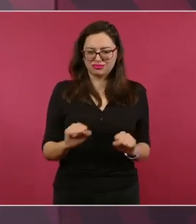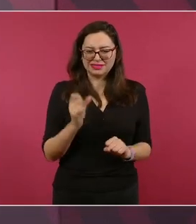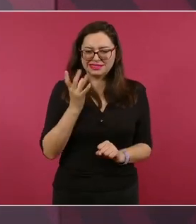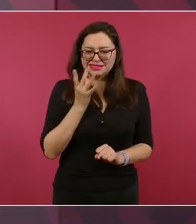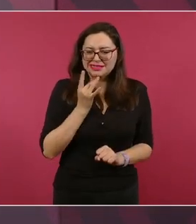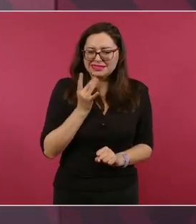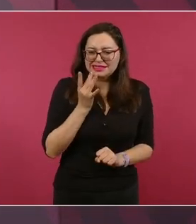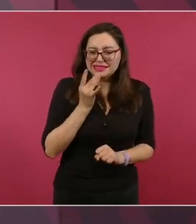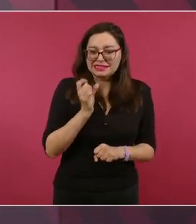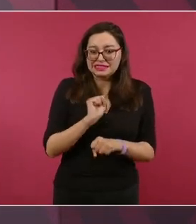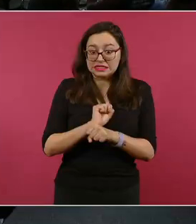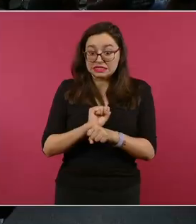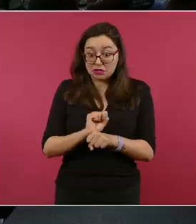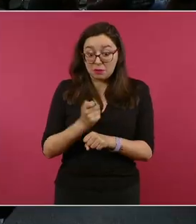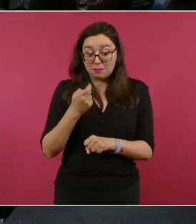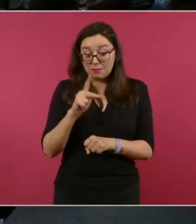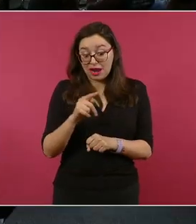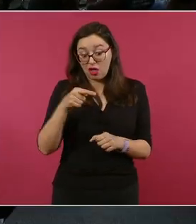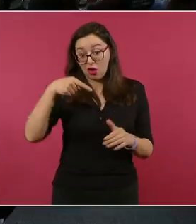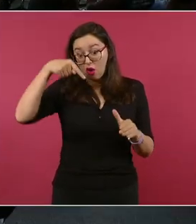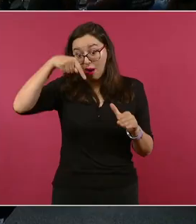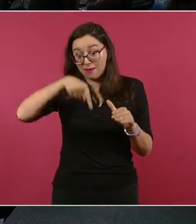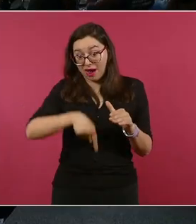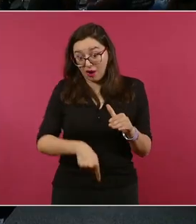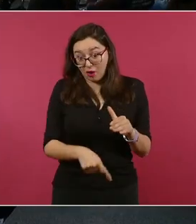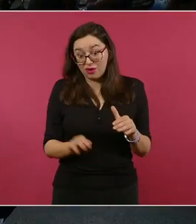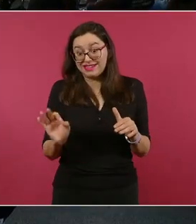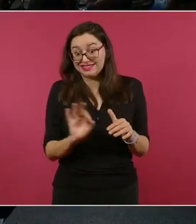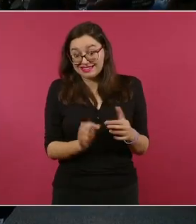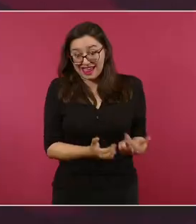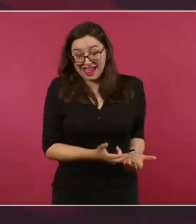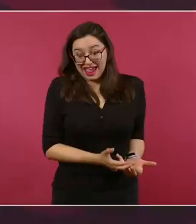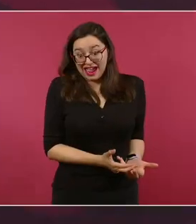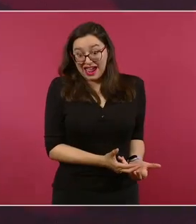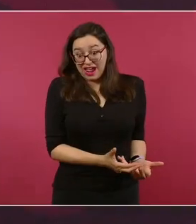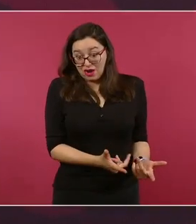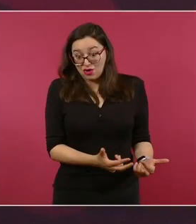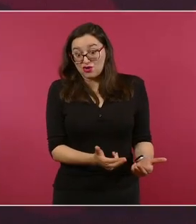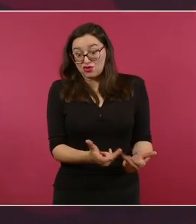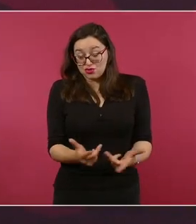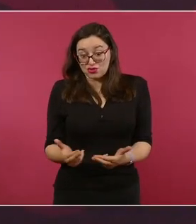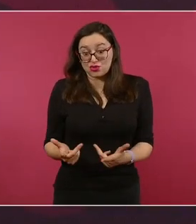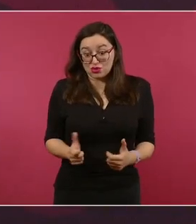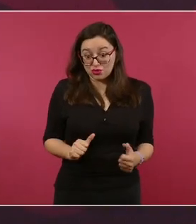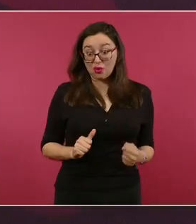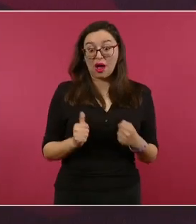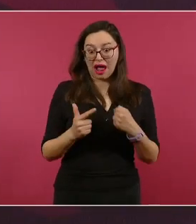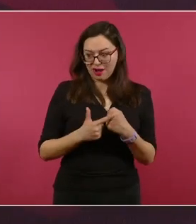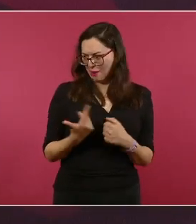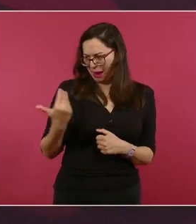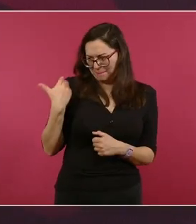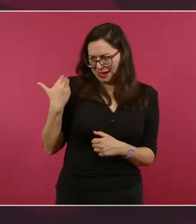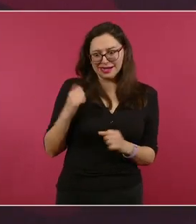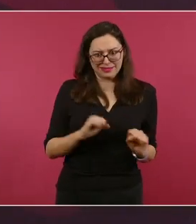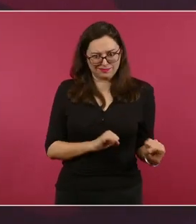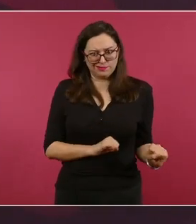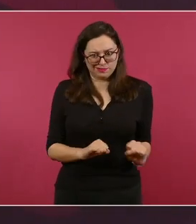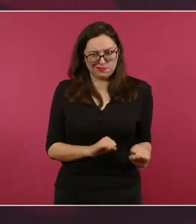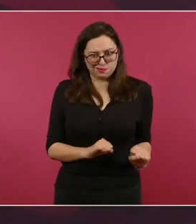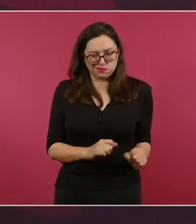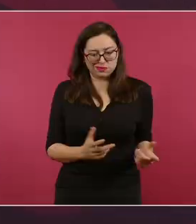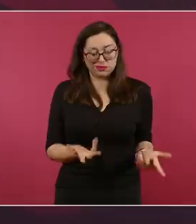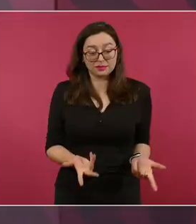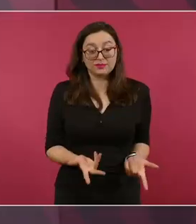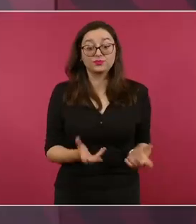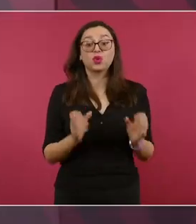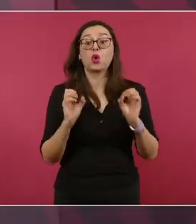que pudieron haber afectado un ducto, fracturado el ducto, o